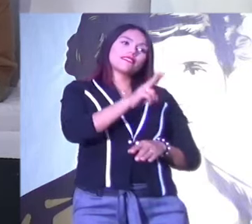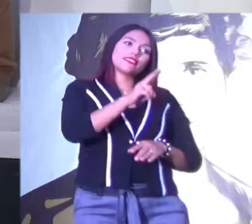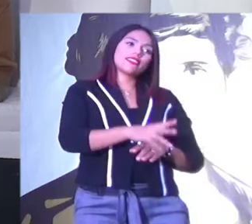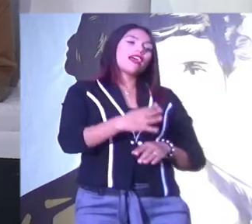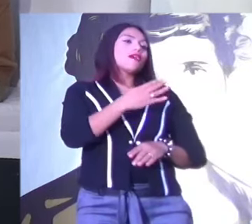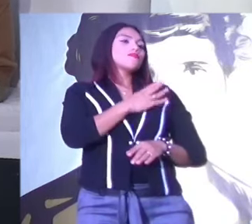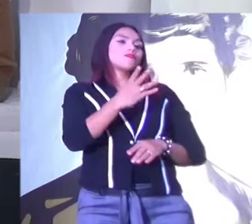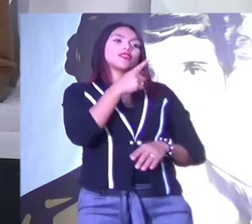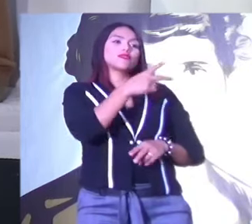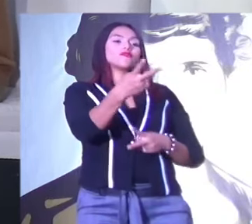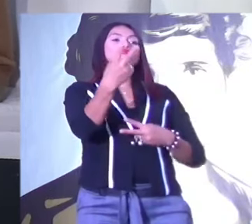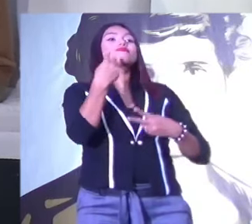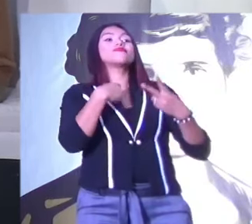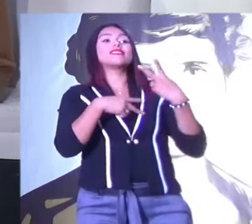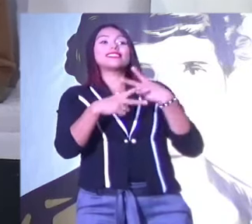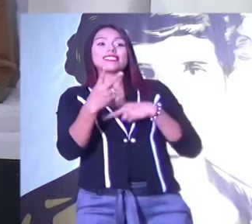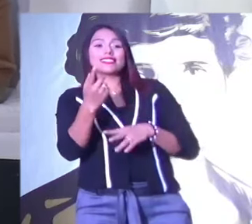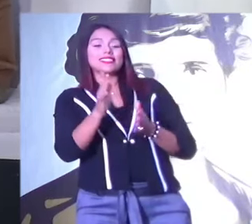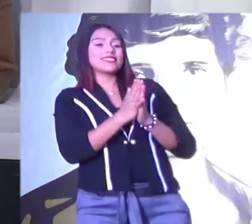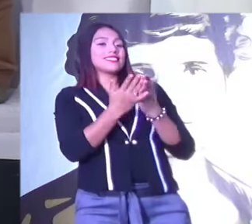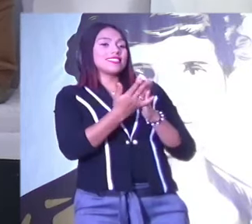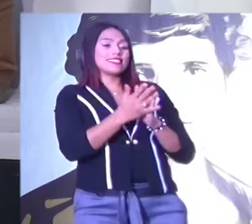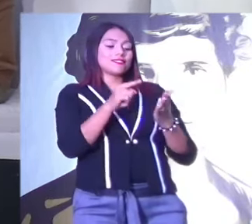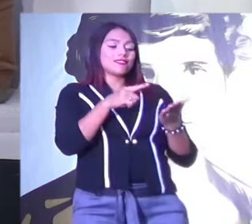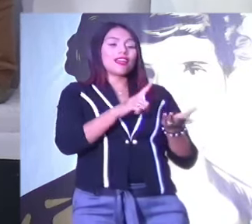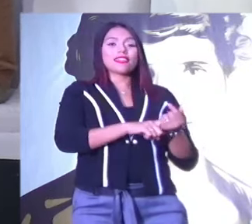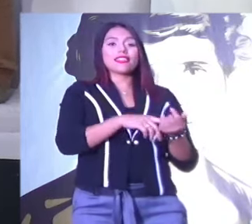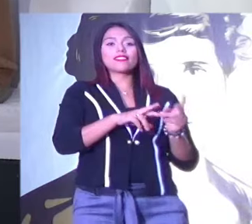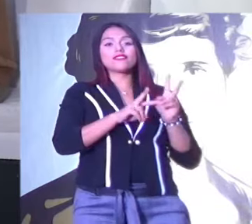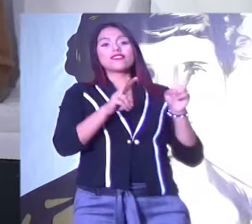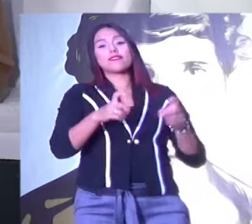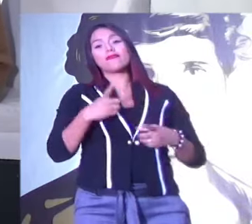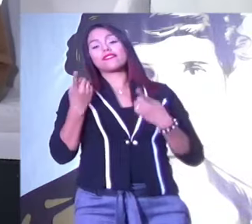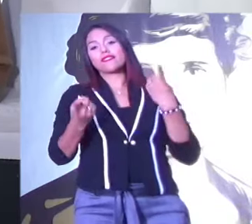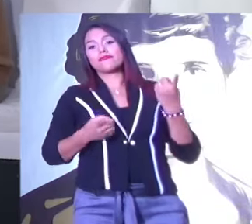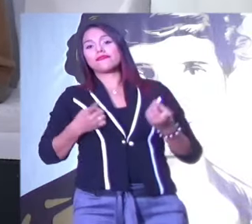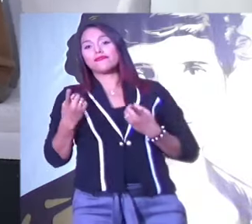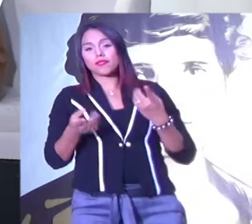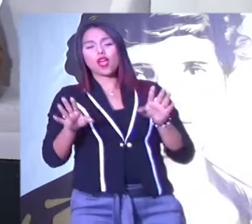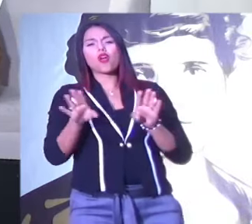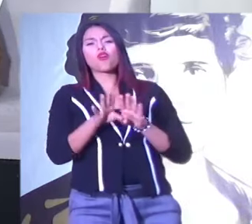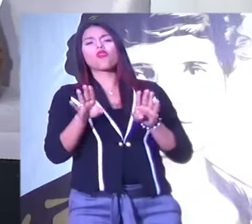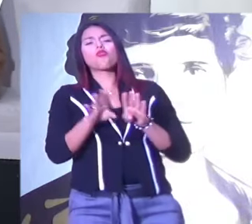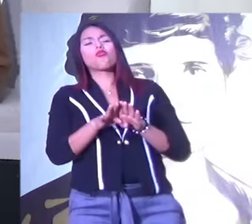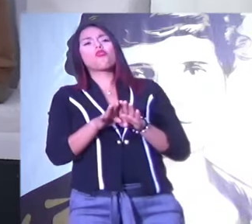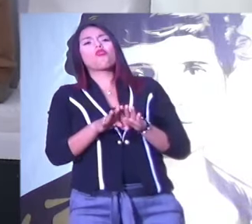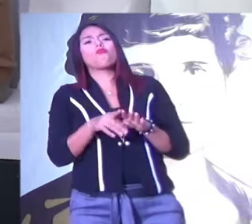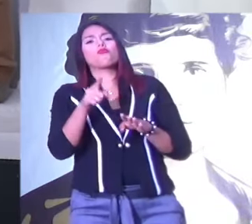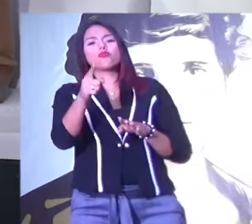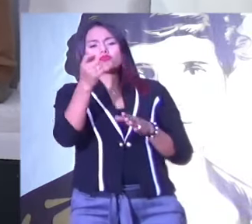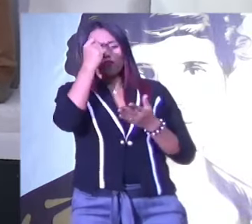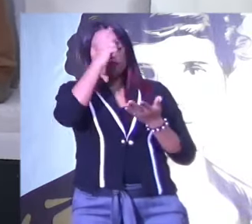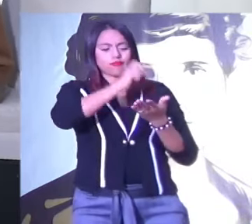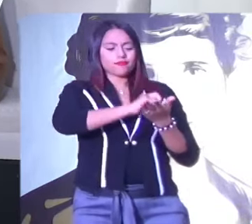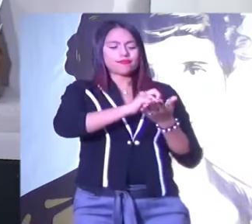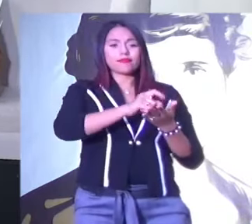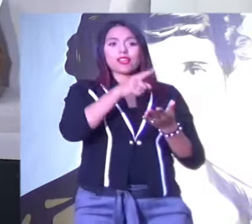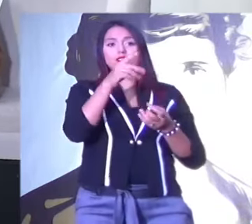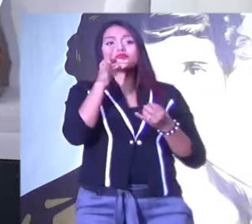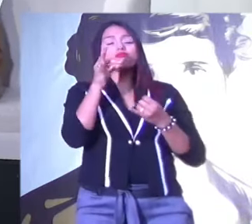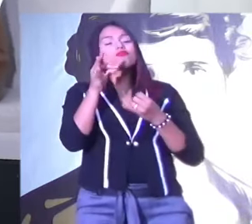un libro tan, tan tuyo, tan divertido. Y ¿cómo empezó esta caja de espejos, que es el último show del elegante